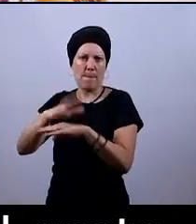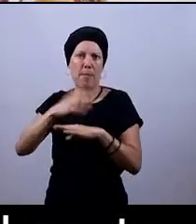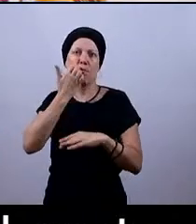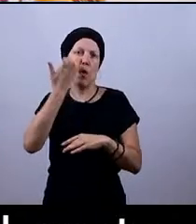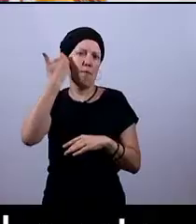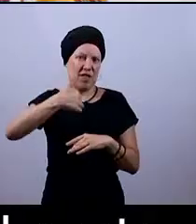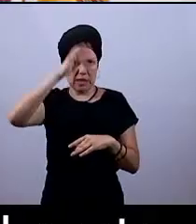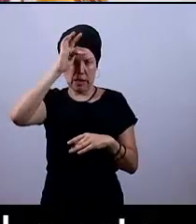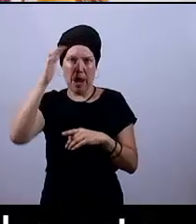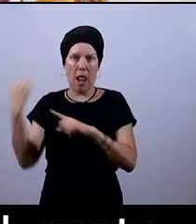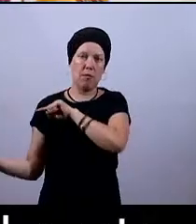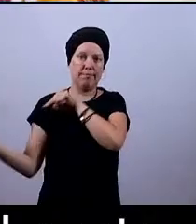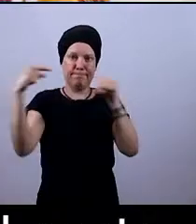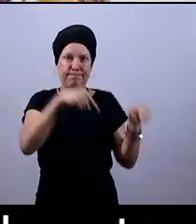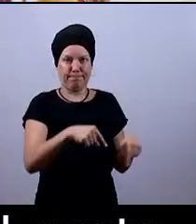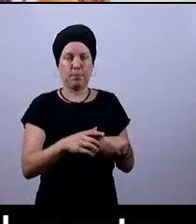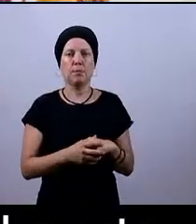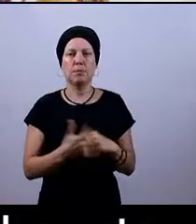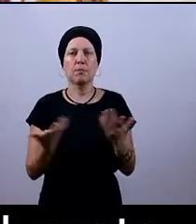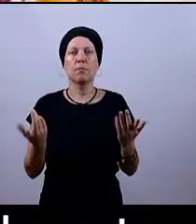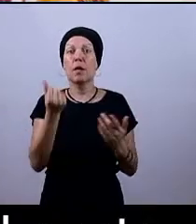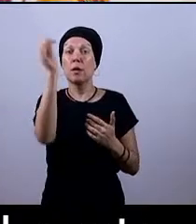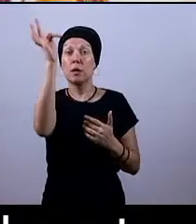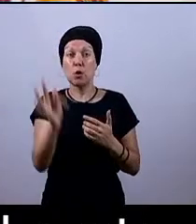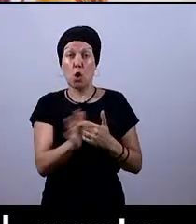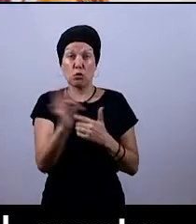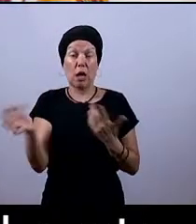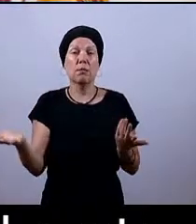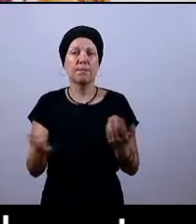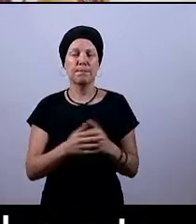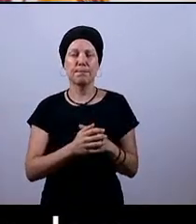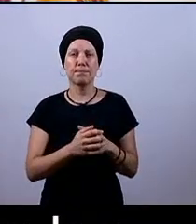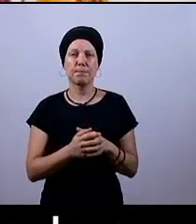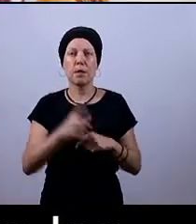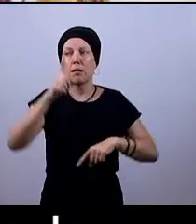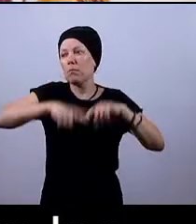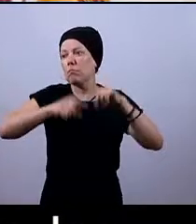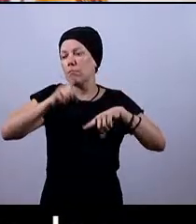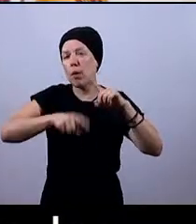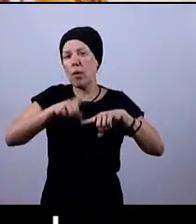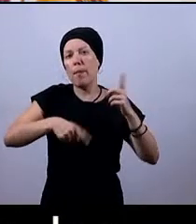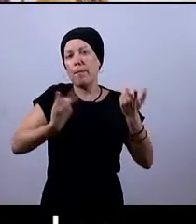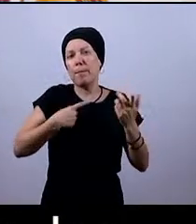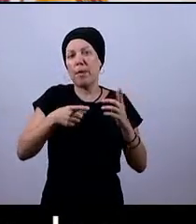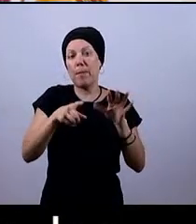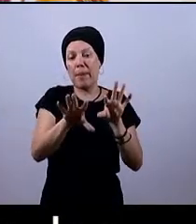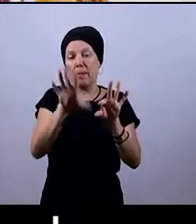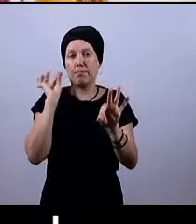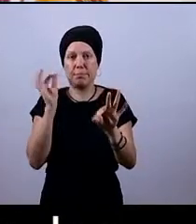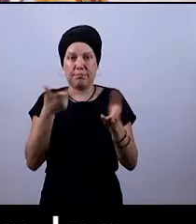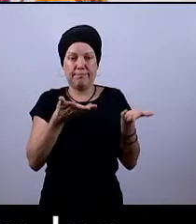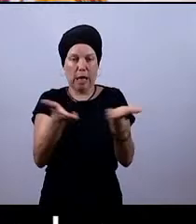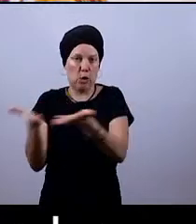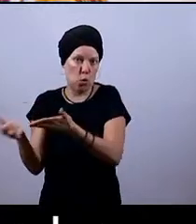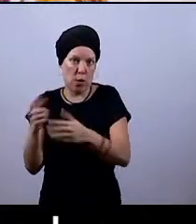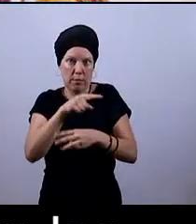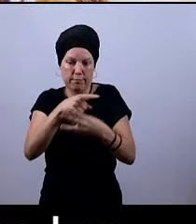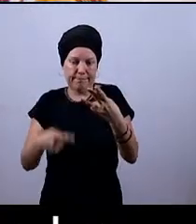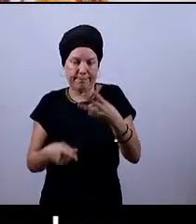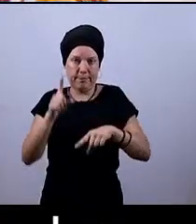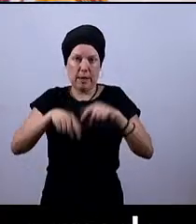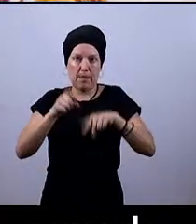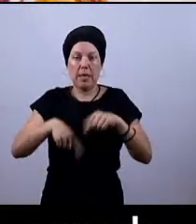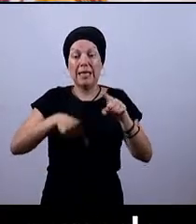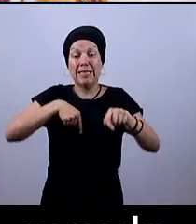de semana. ¿Cuáles son las cuantías? Las cuantías varían en función de la modalidad de la ayuda. En el caso del